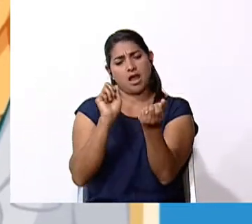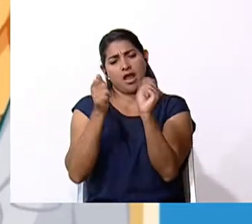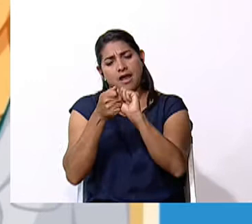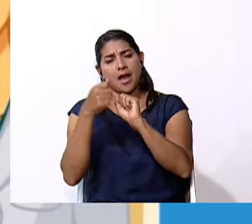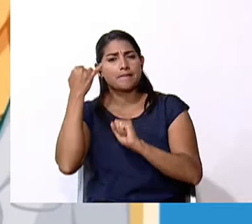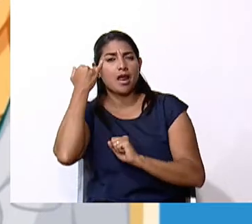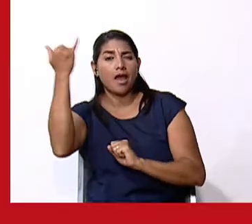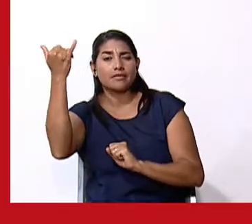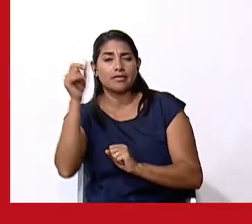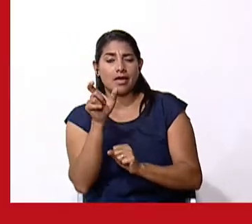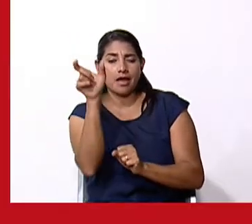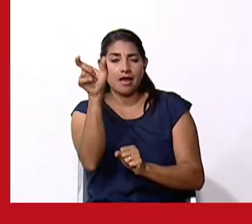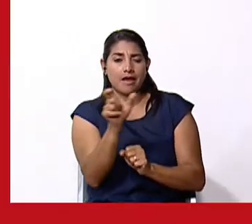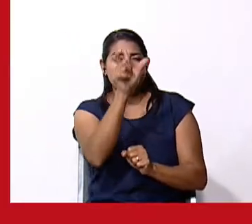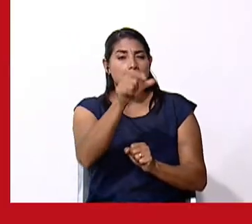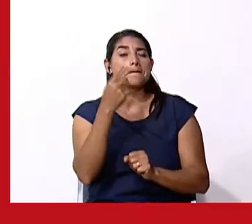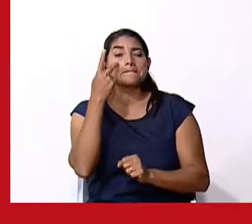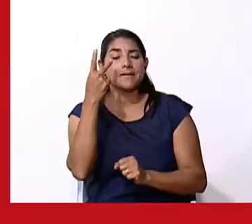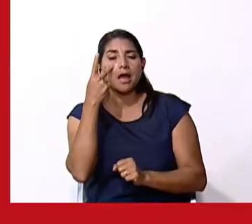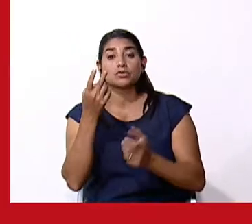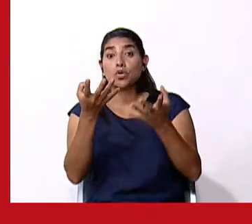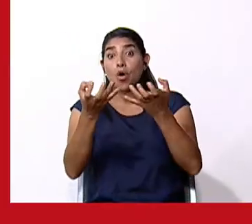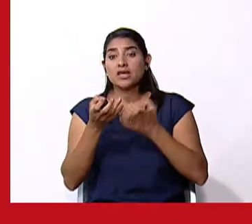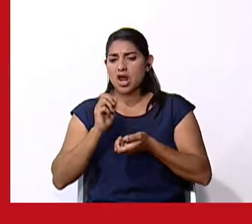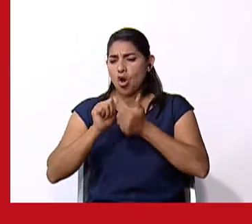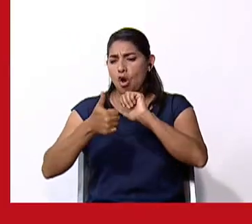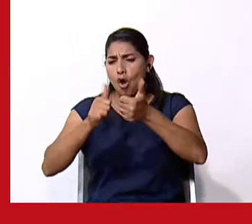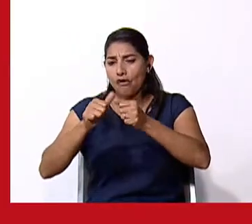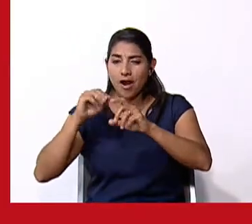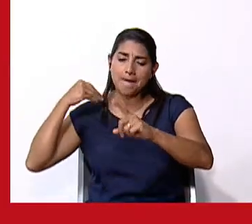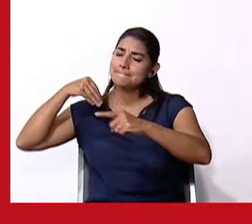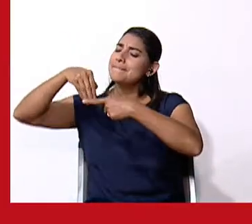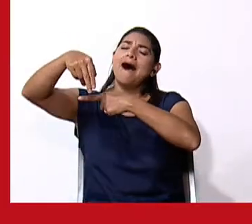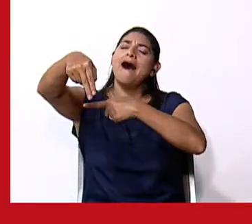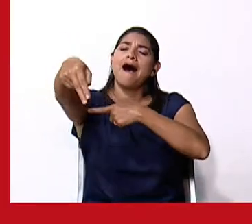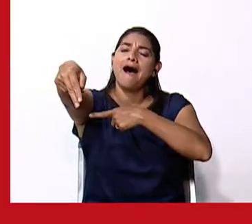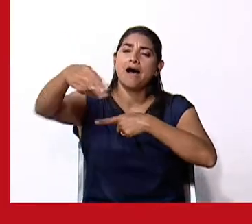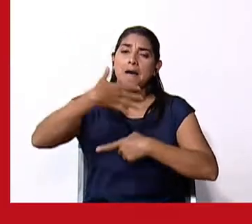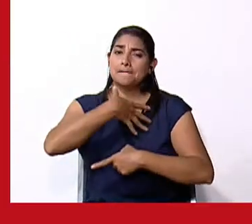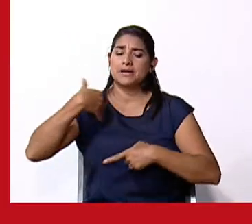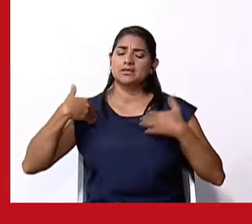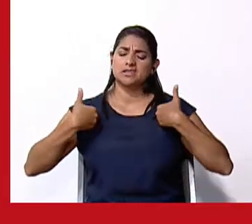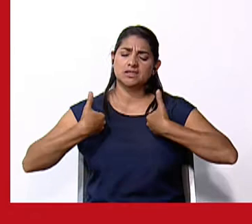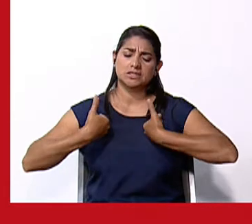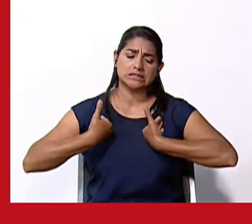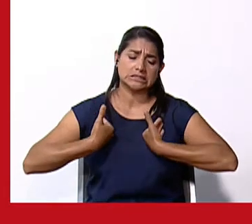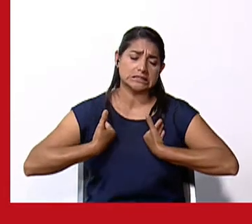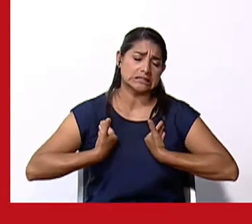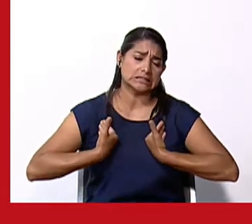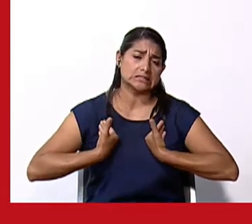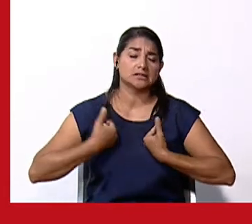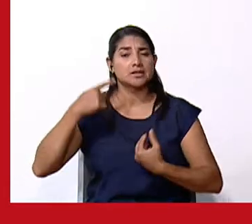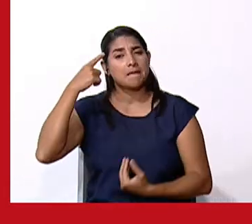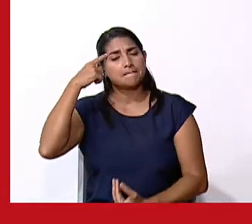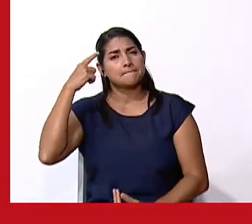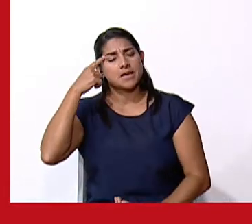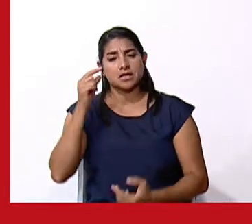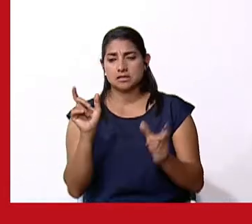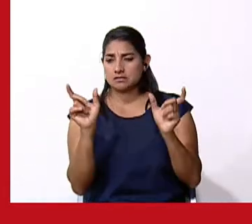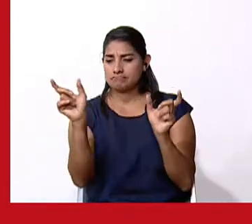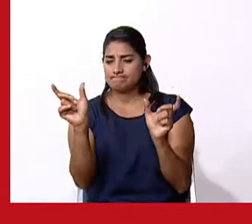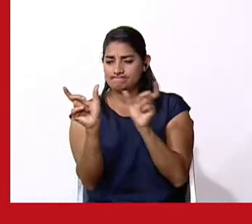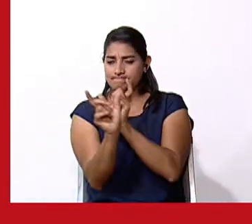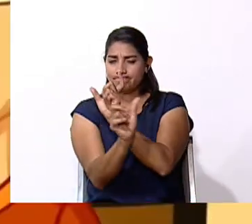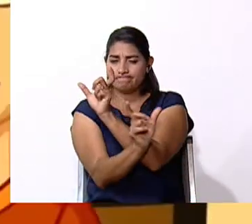del conector seleccionado. Quiero correr la maratón. Me encuentro cansado. Piensen en los conectores